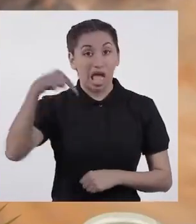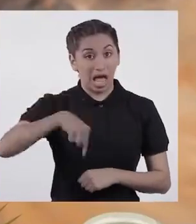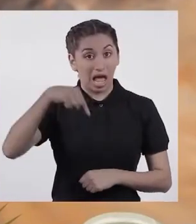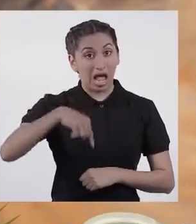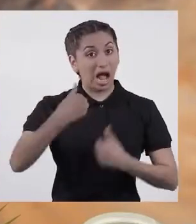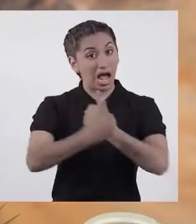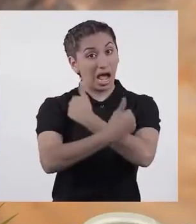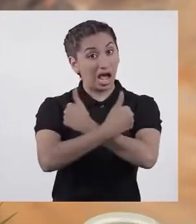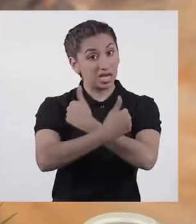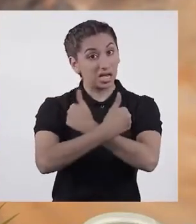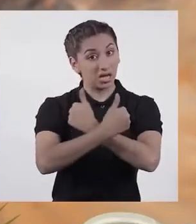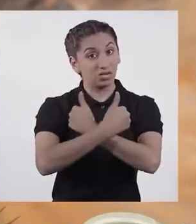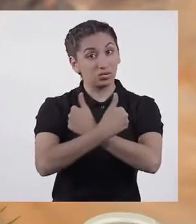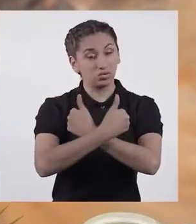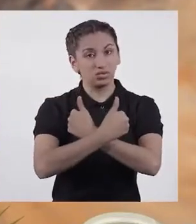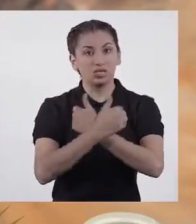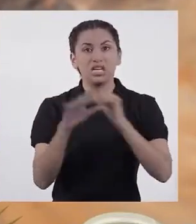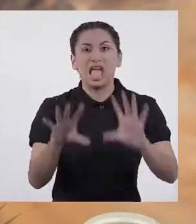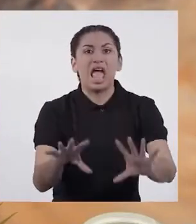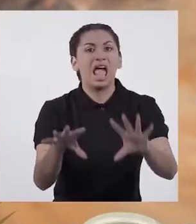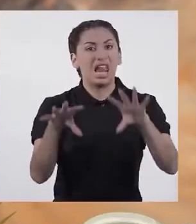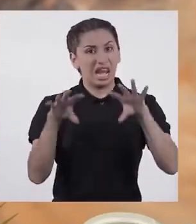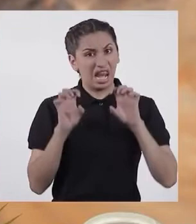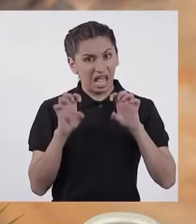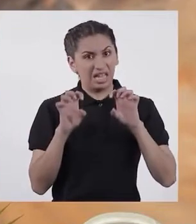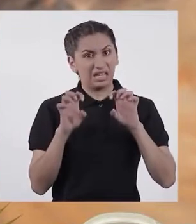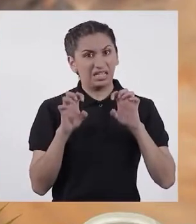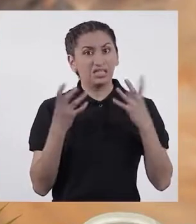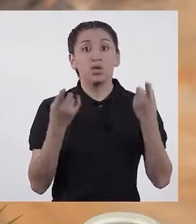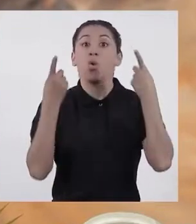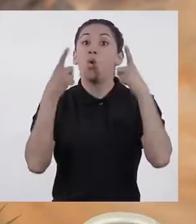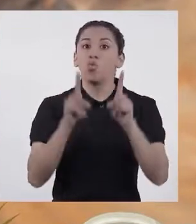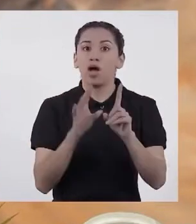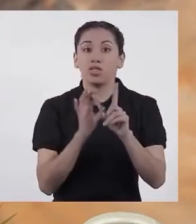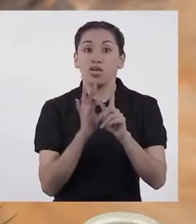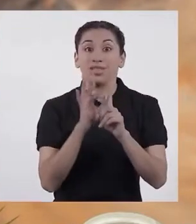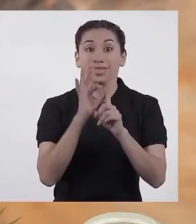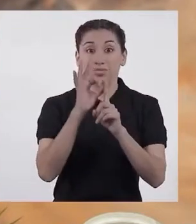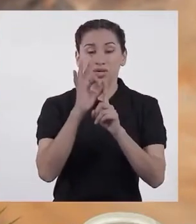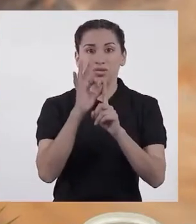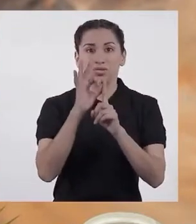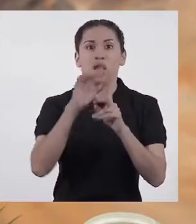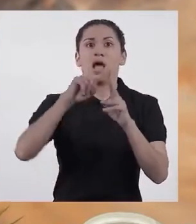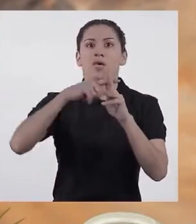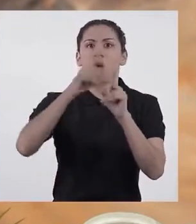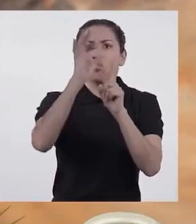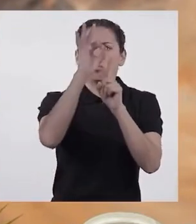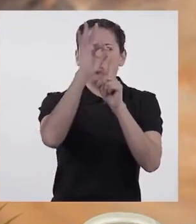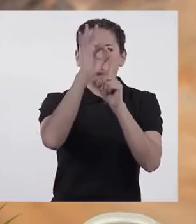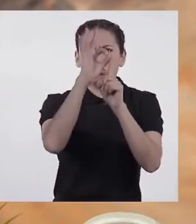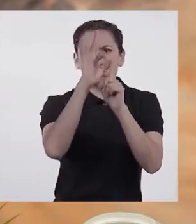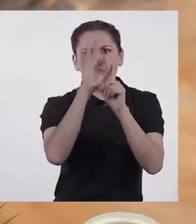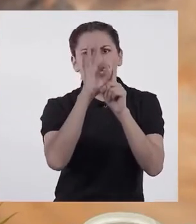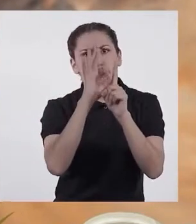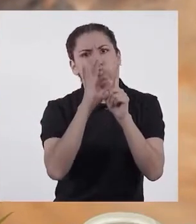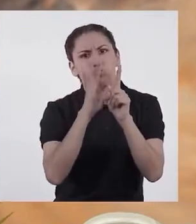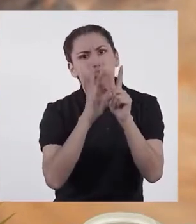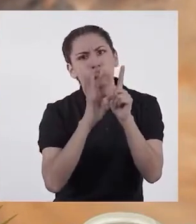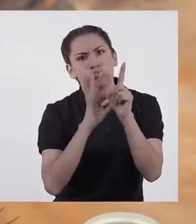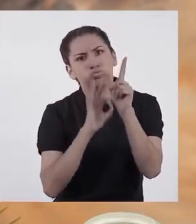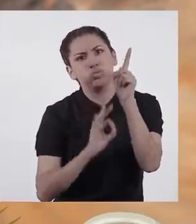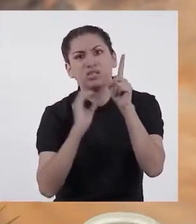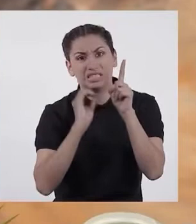Aquí en Ayacucho se dan las heladas, que es cuando la temperatura desciende por debajo de